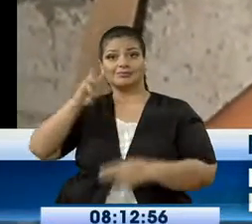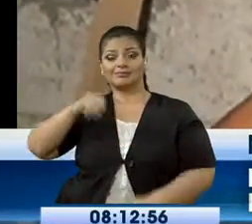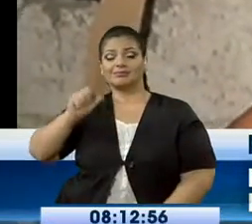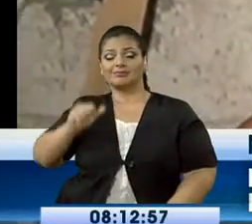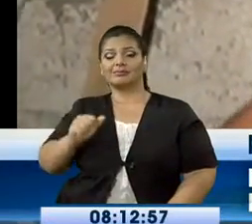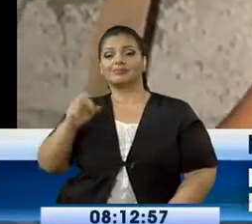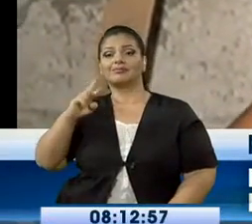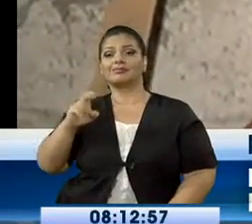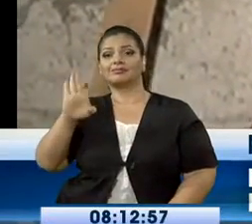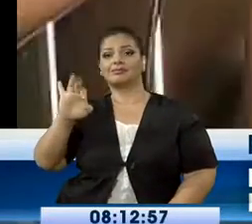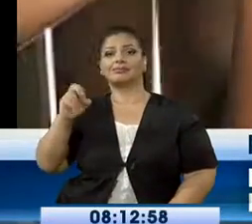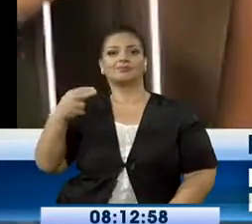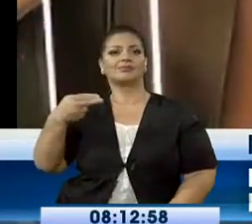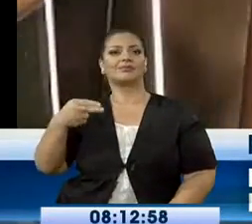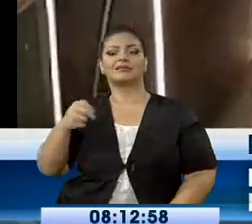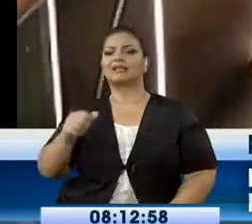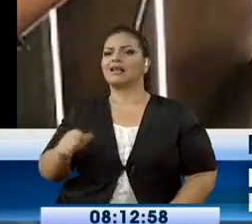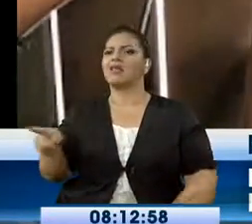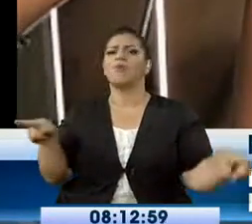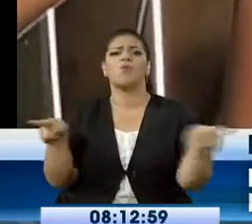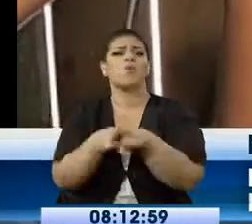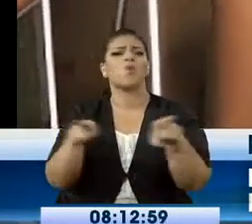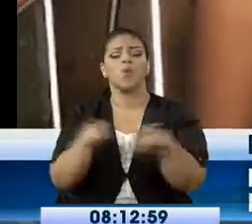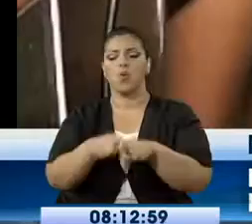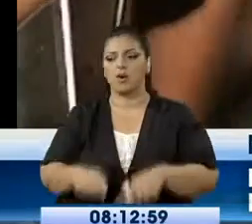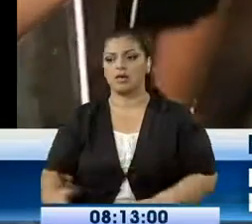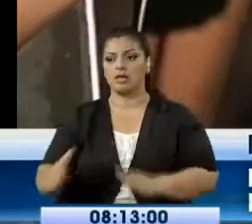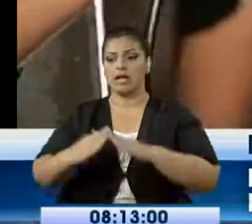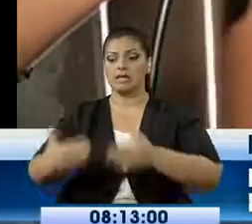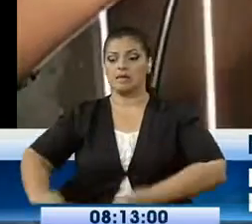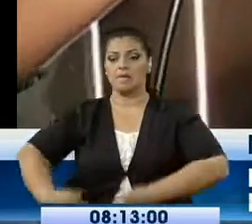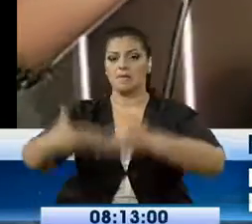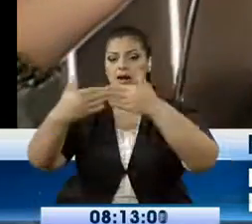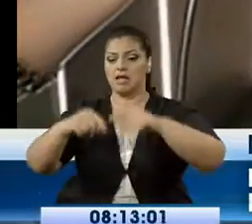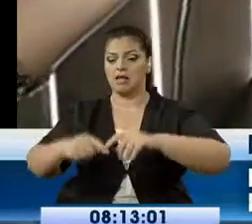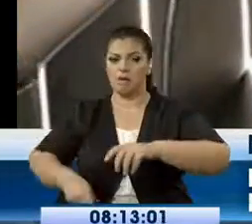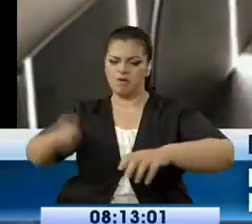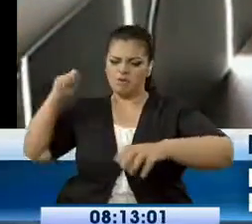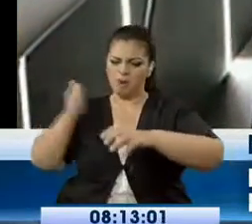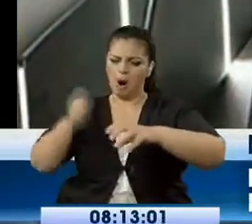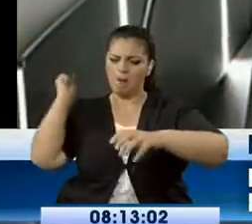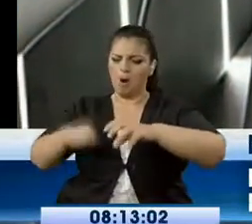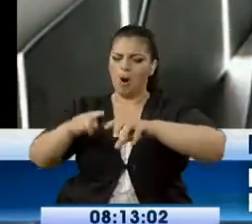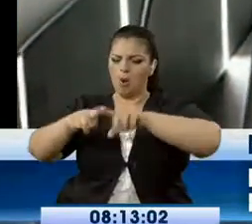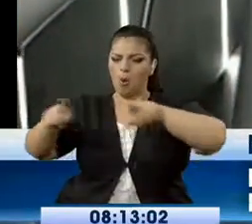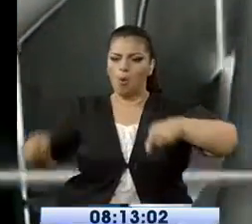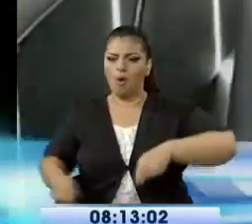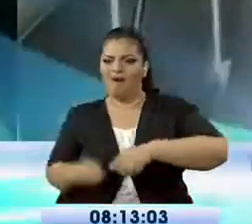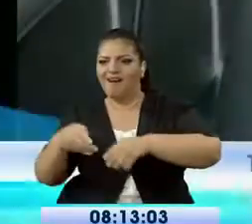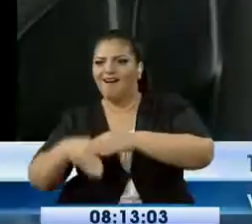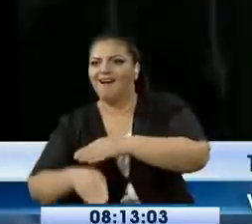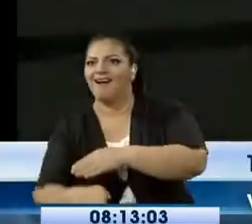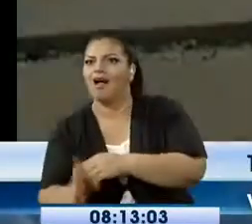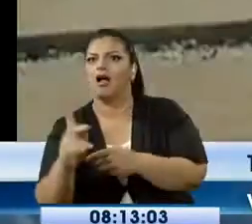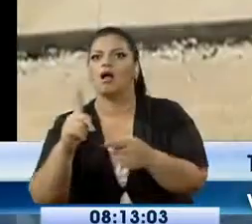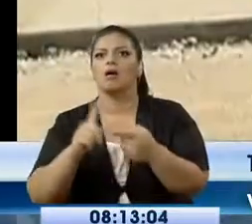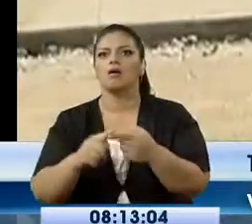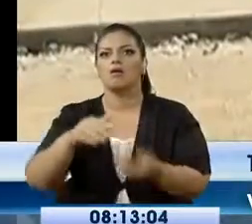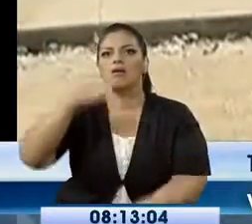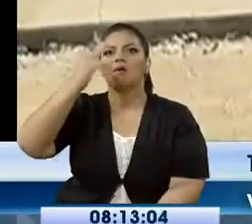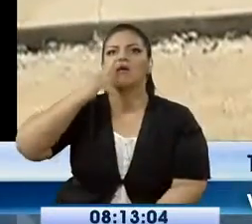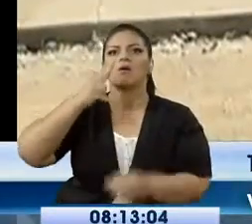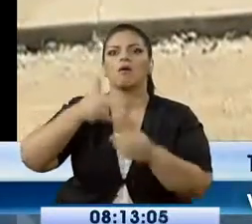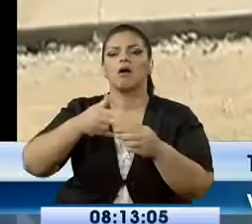un agujero en la pared. ¿Qué nomás se le llevaron? Todo, tanque de gas, DVD, equipo. Según